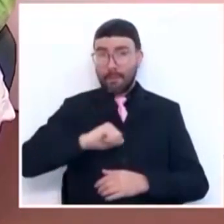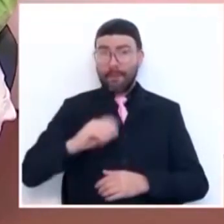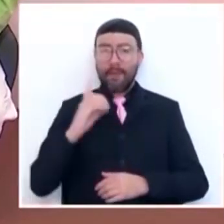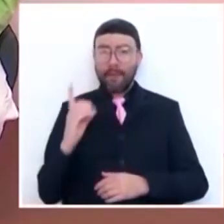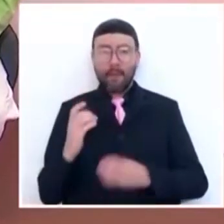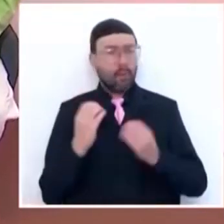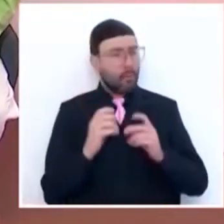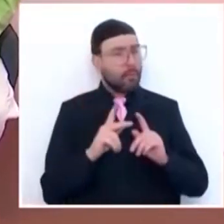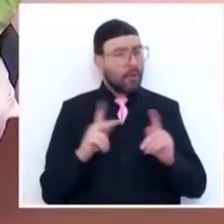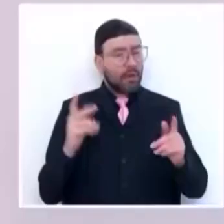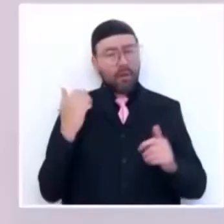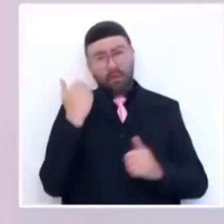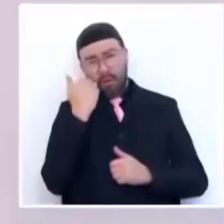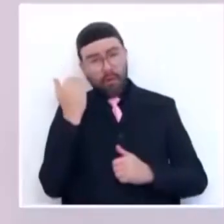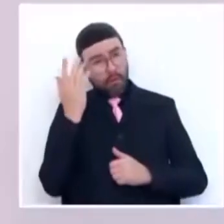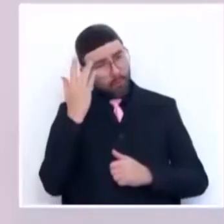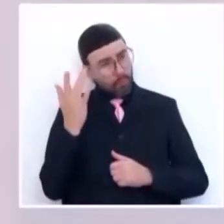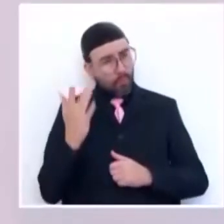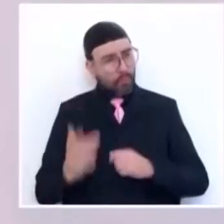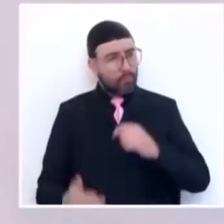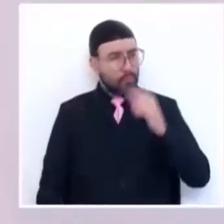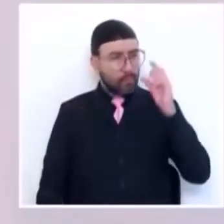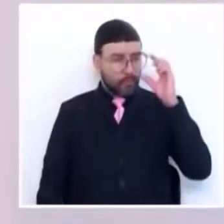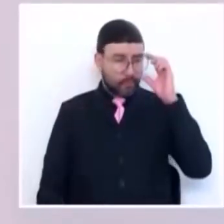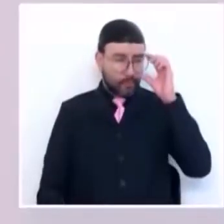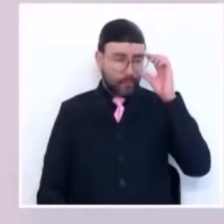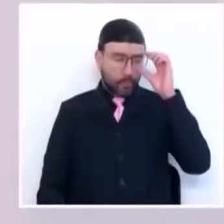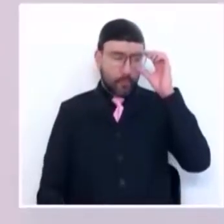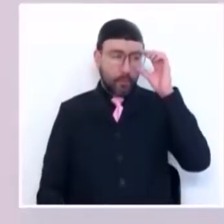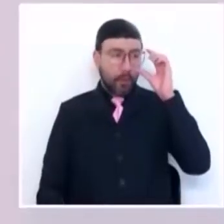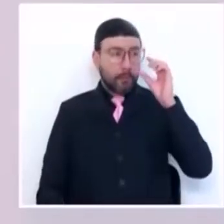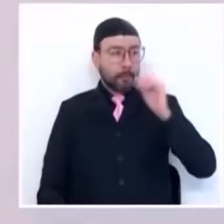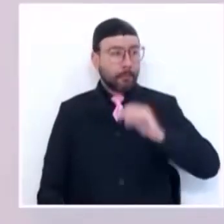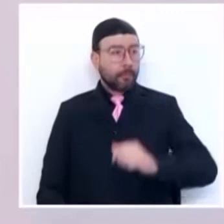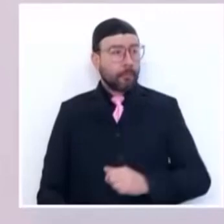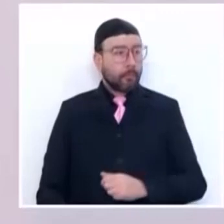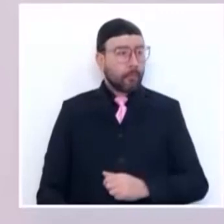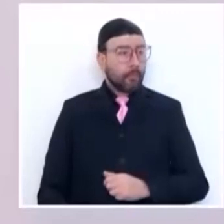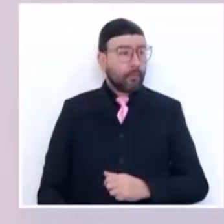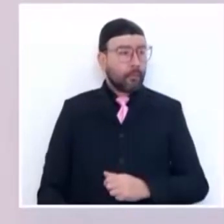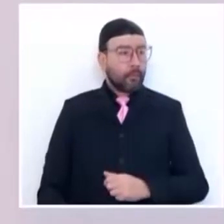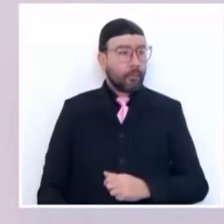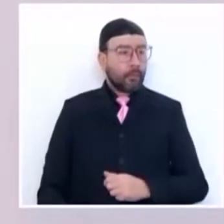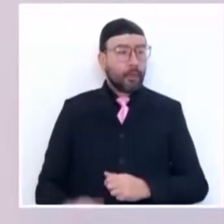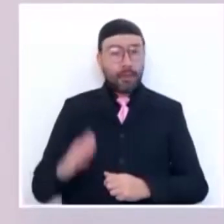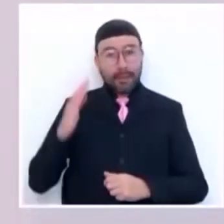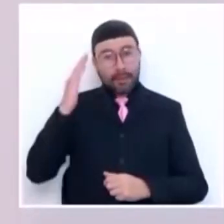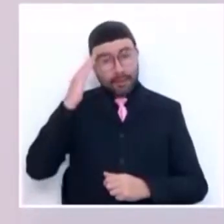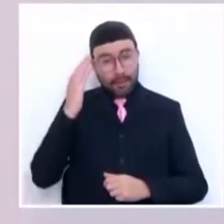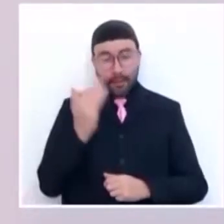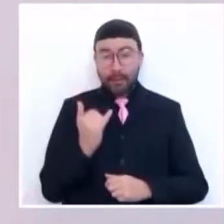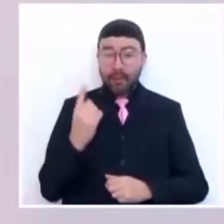enfermó? Bueno, sabemos que el déficit de vitamina D